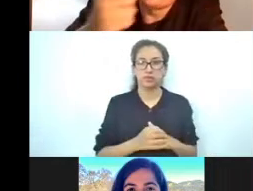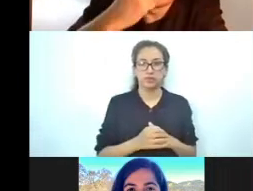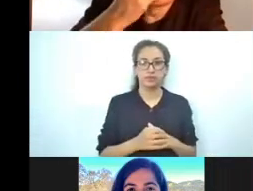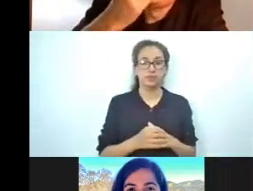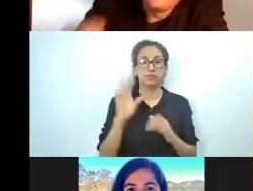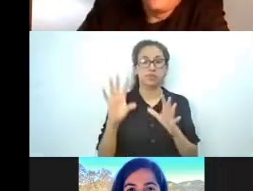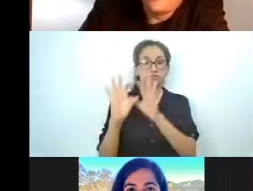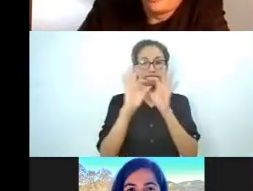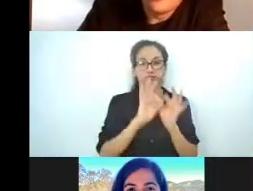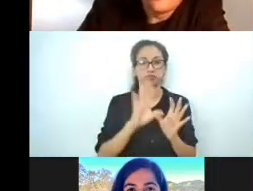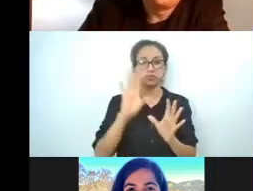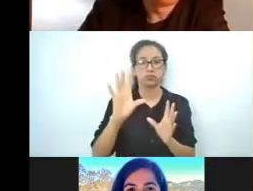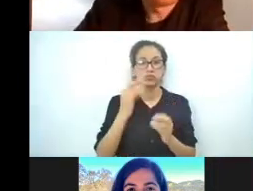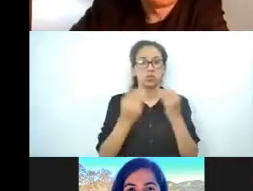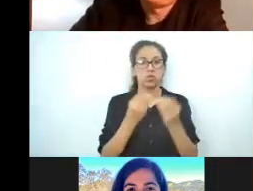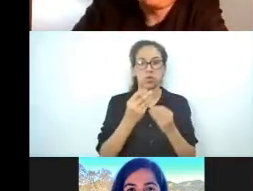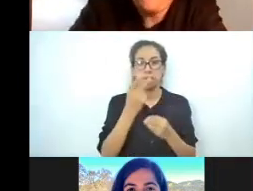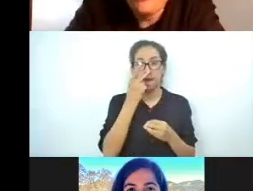su grado de disfunción eréctil.